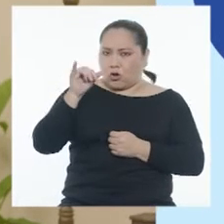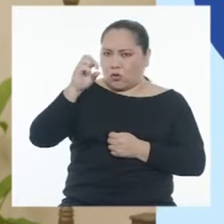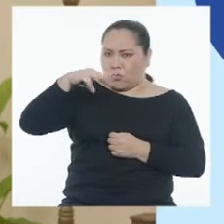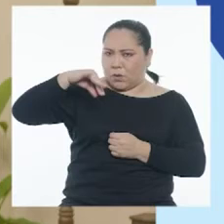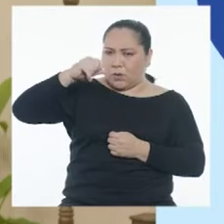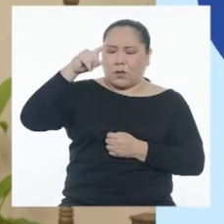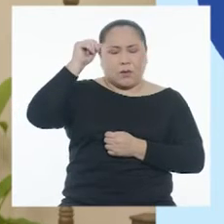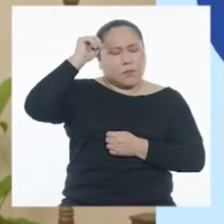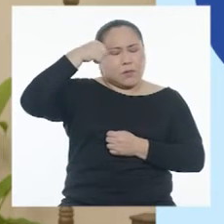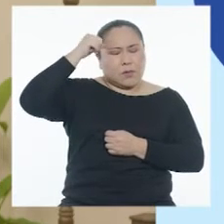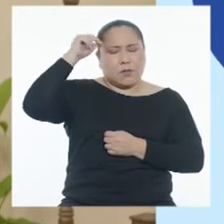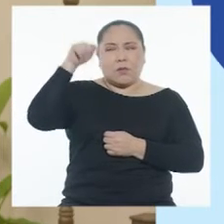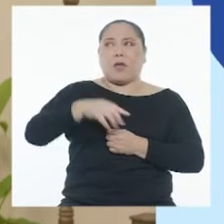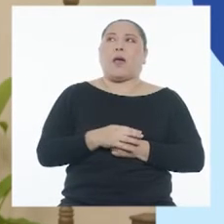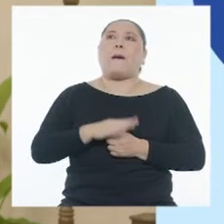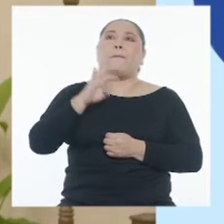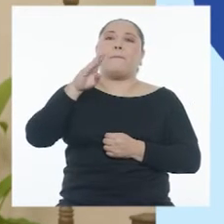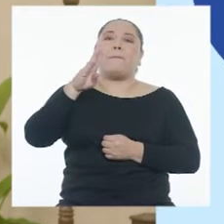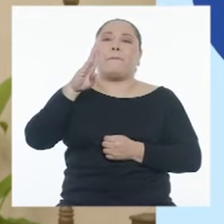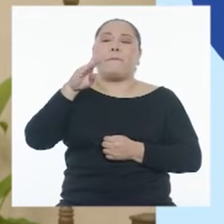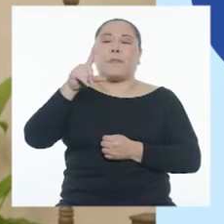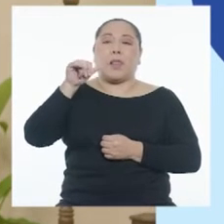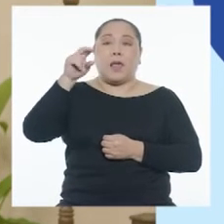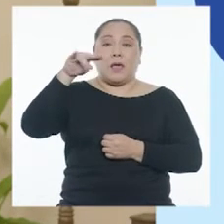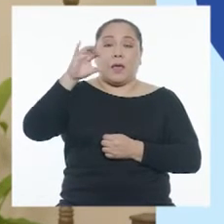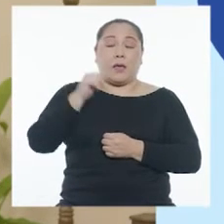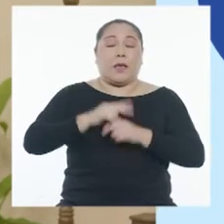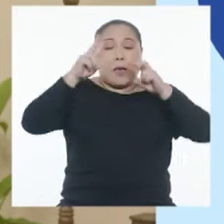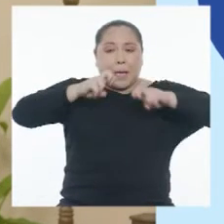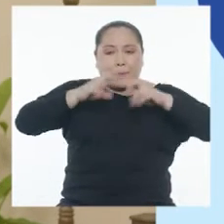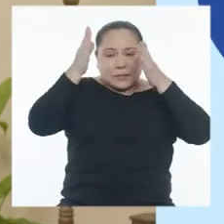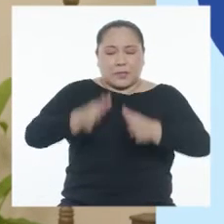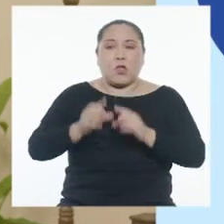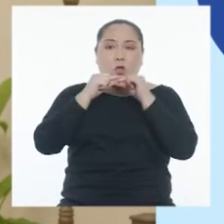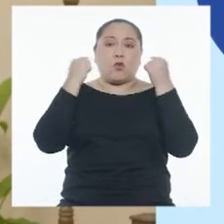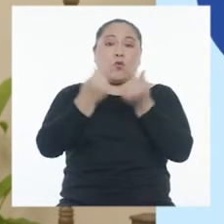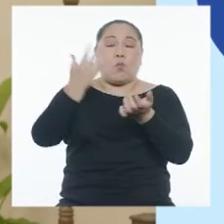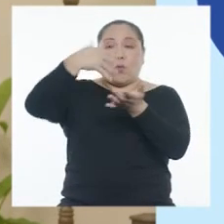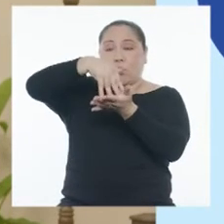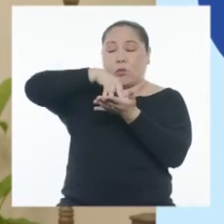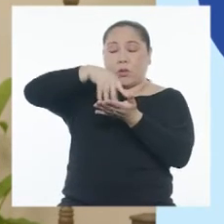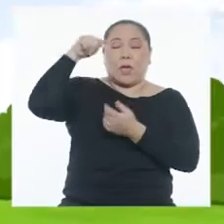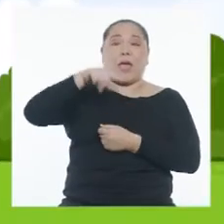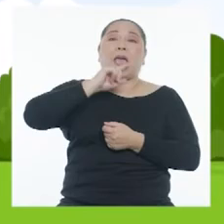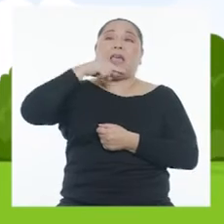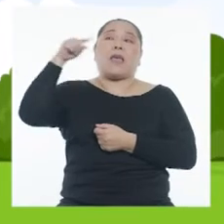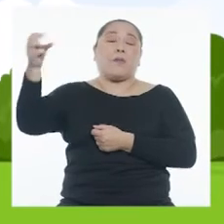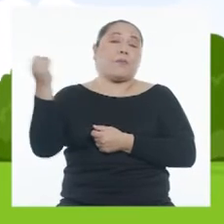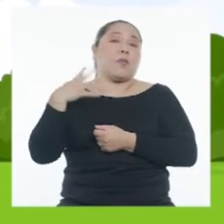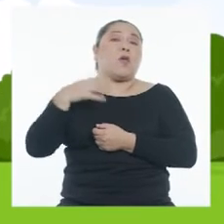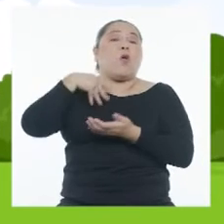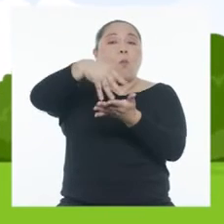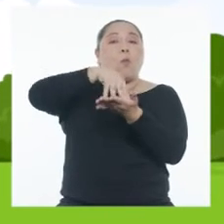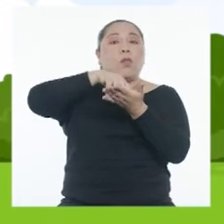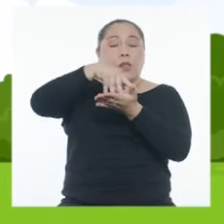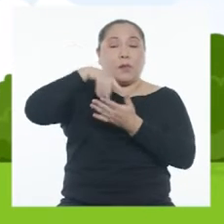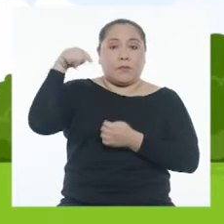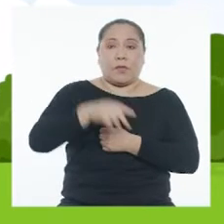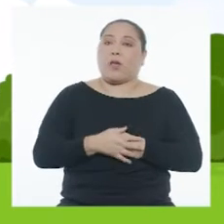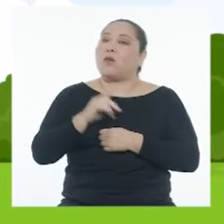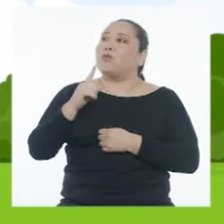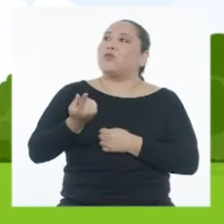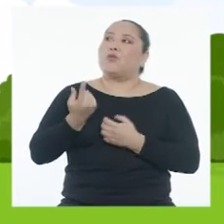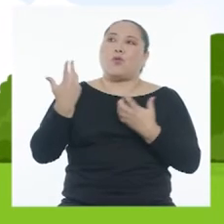me has hecho recordar a la doctora Blanca Pelcastre Villafuerte, investigadora de grupos vulnerables. Ella mencionó que la